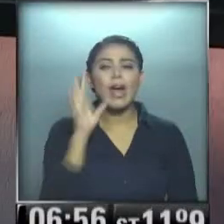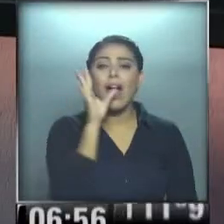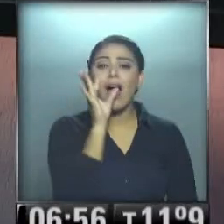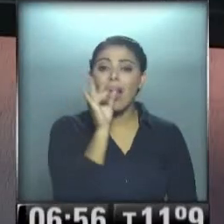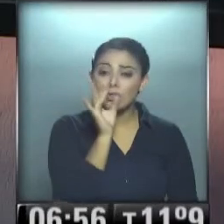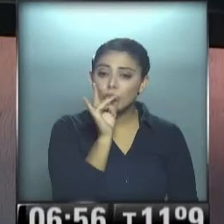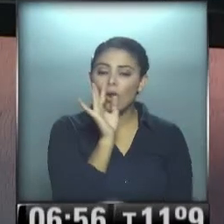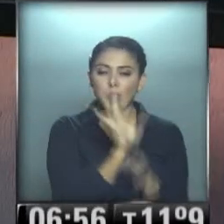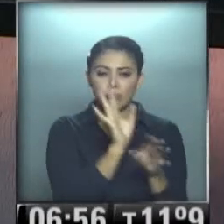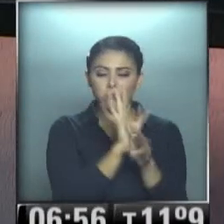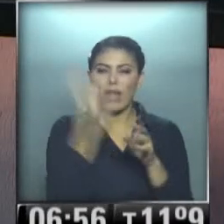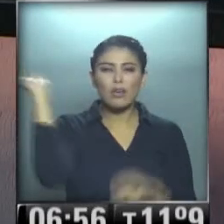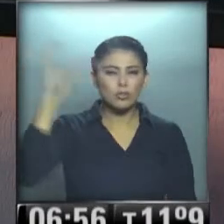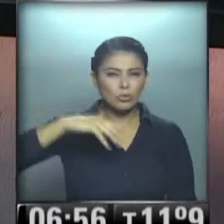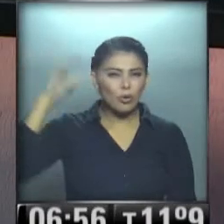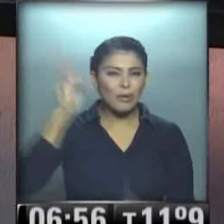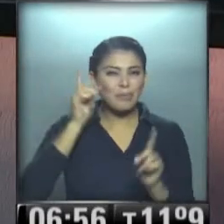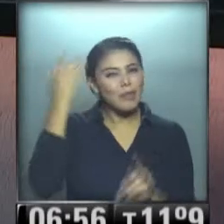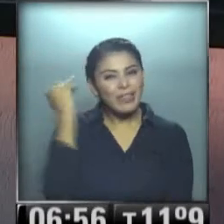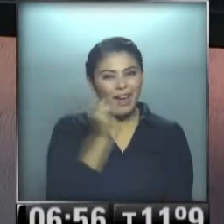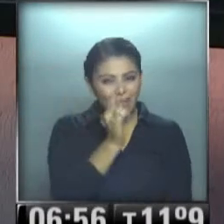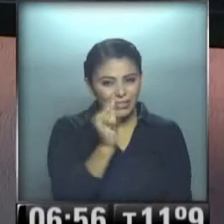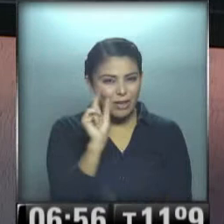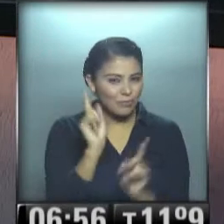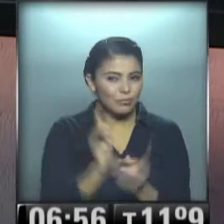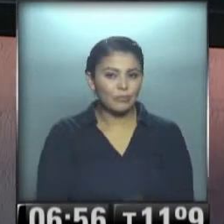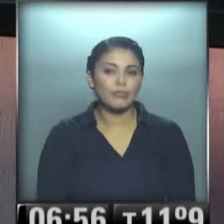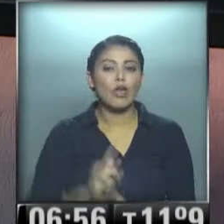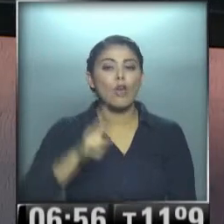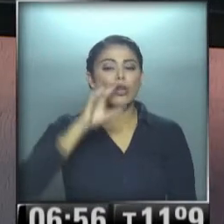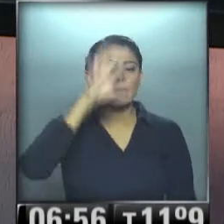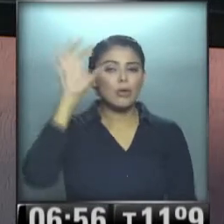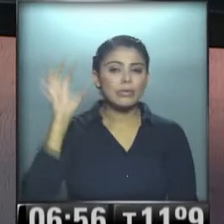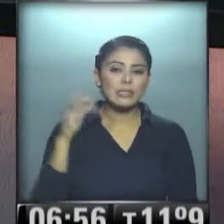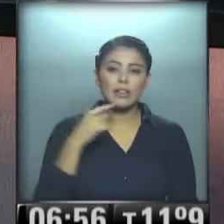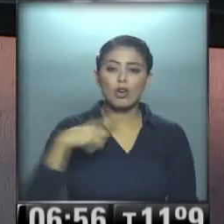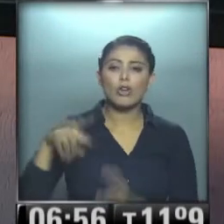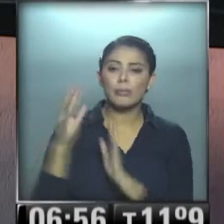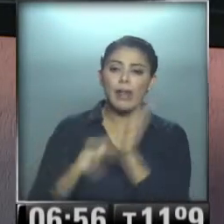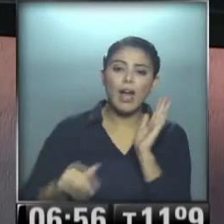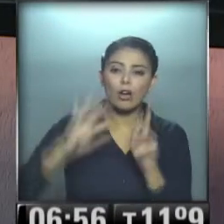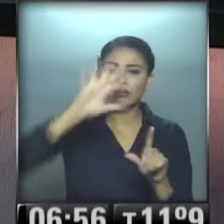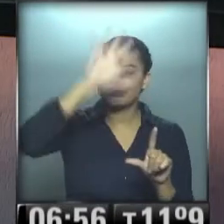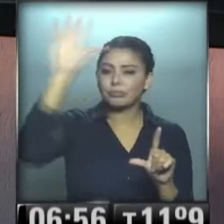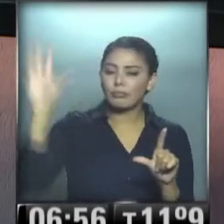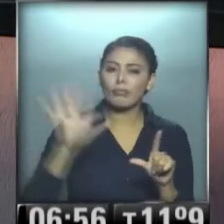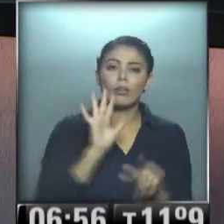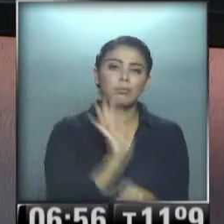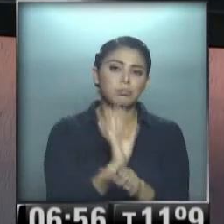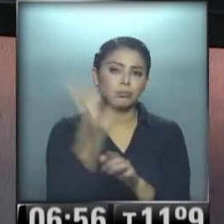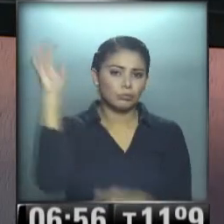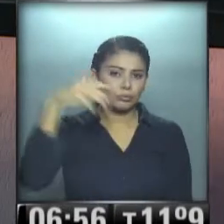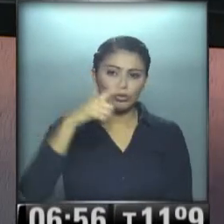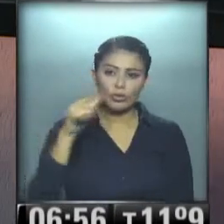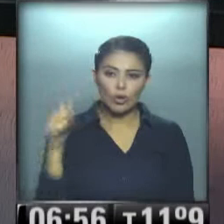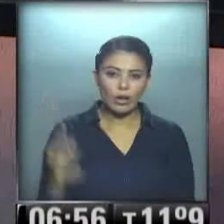atención, está relacionado con los alertas que les mencionábamos recién. El resto del país, en colores blancos, significa que no esperamos lluvia para el día